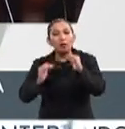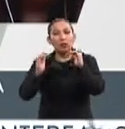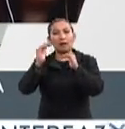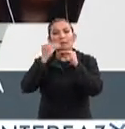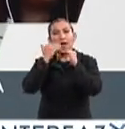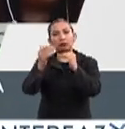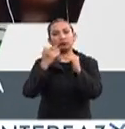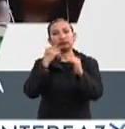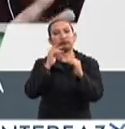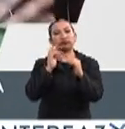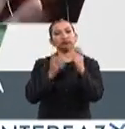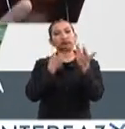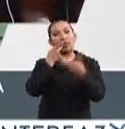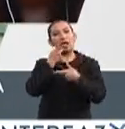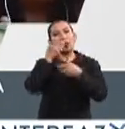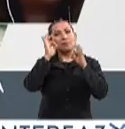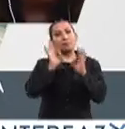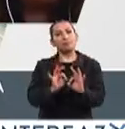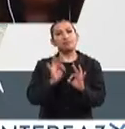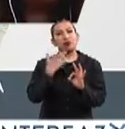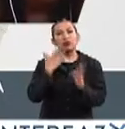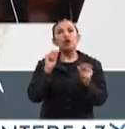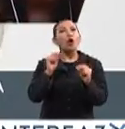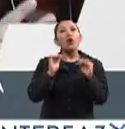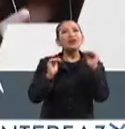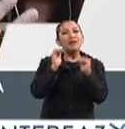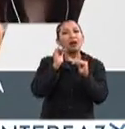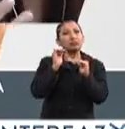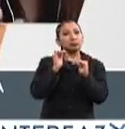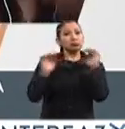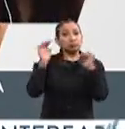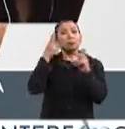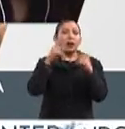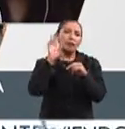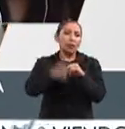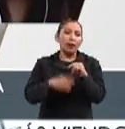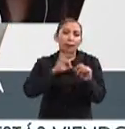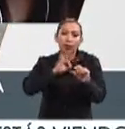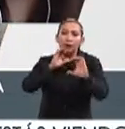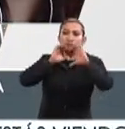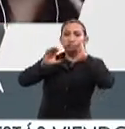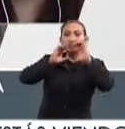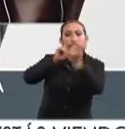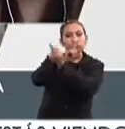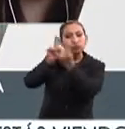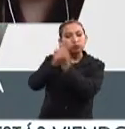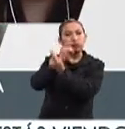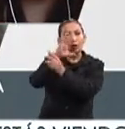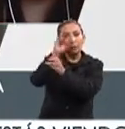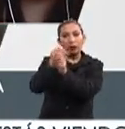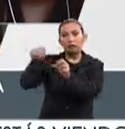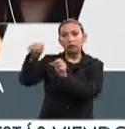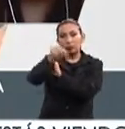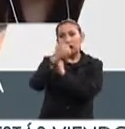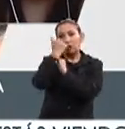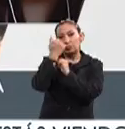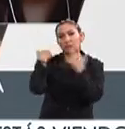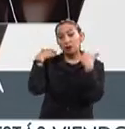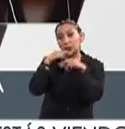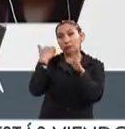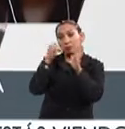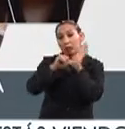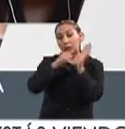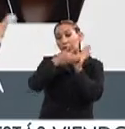nivel adecuado para poder realmente, no tener un mal nivel, pero para realmente poder tener una interacción completa con ellos, y pasaron